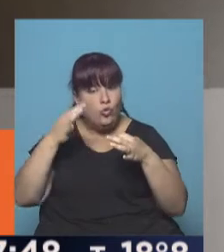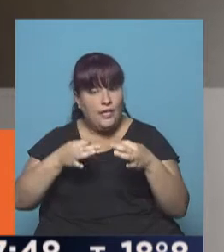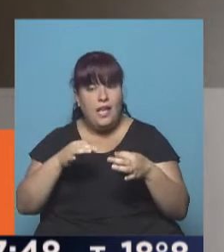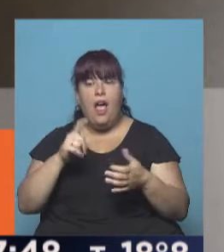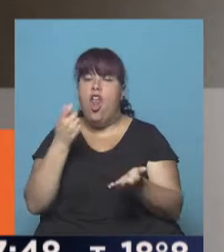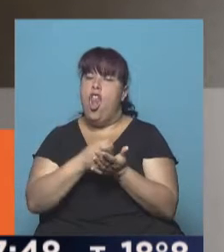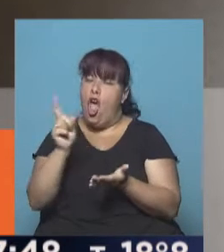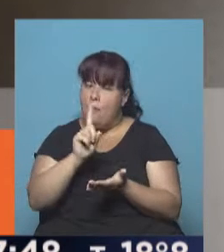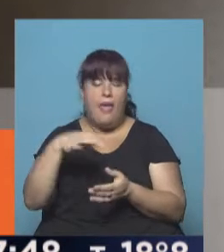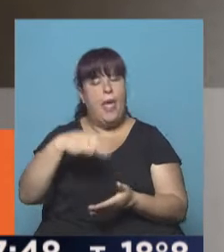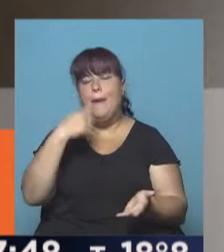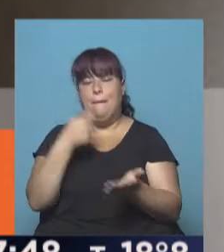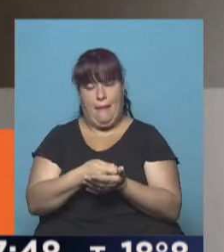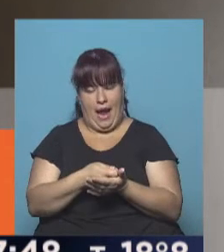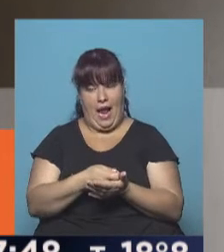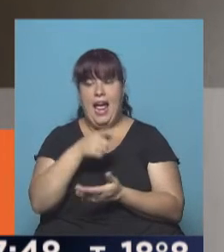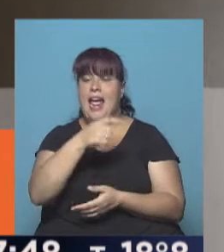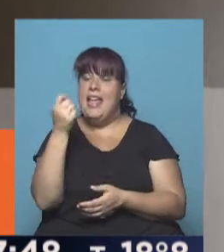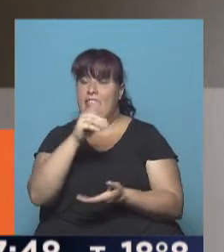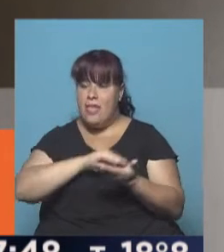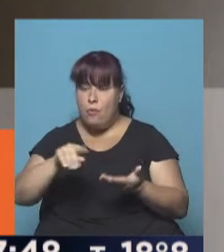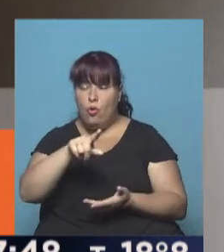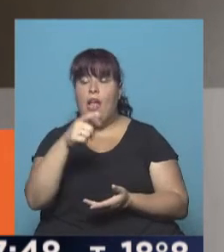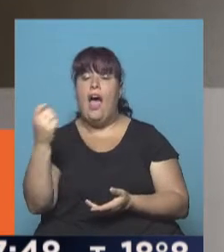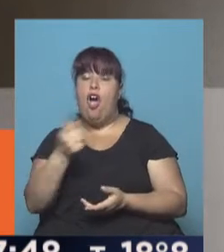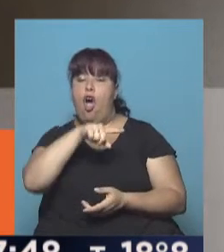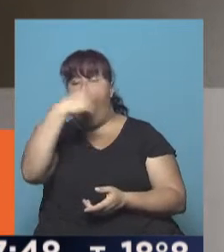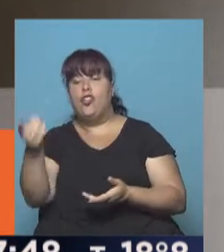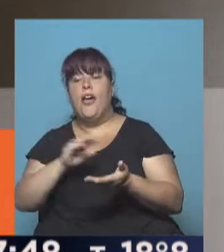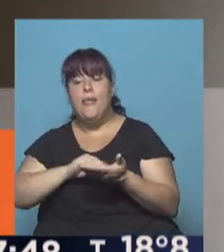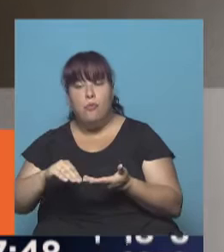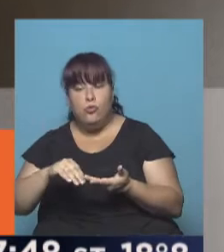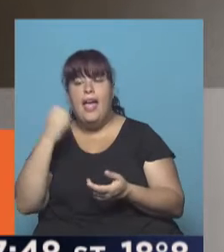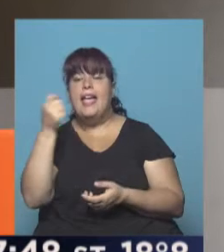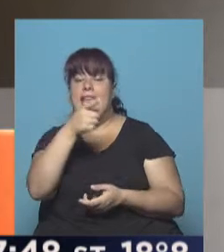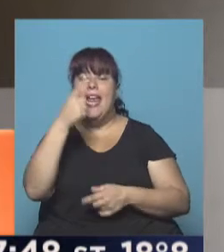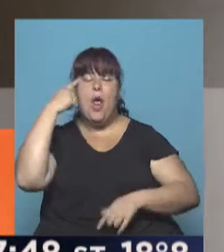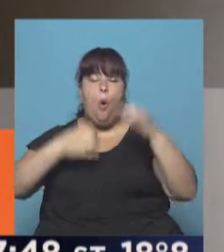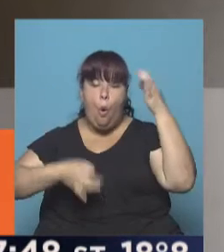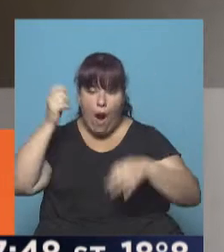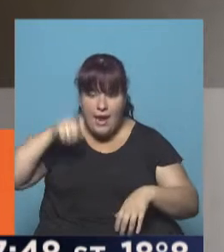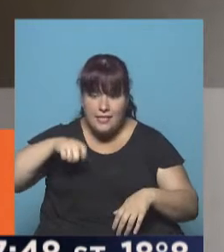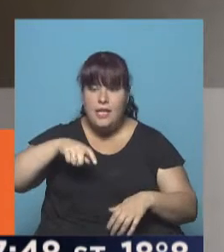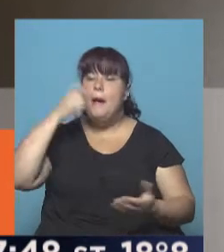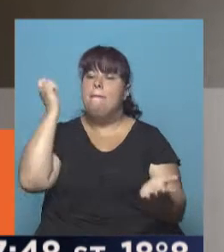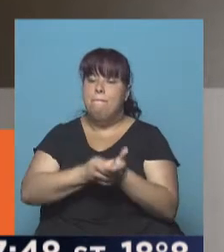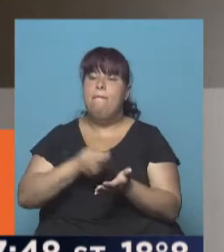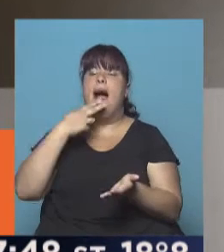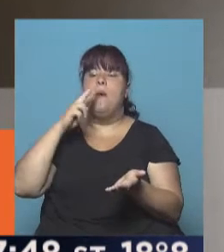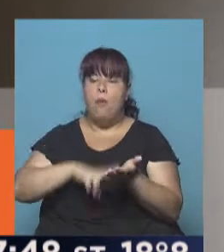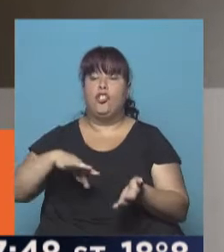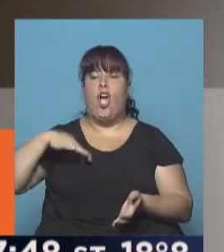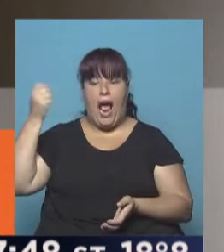no pagan. Es decir, quiere el diputado Casañas con otros diputados que la justicia pague impuesto a